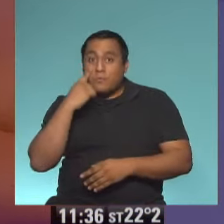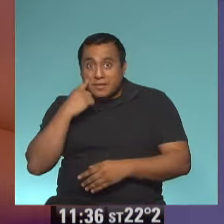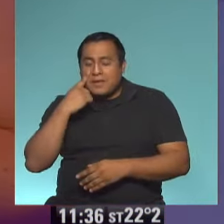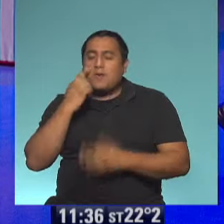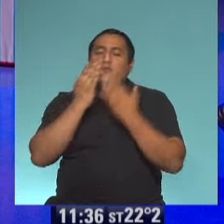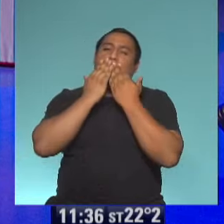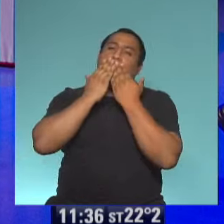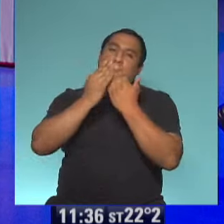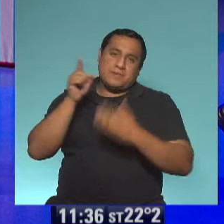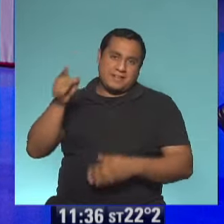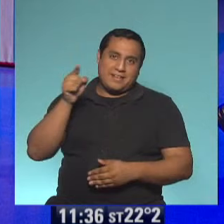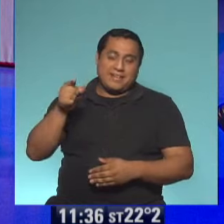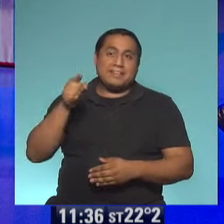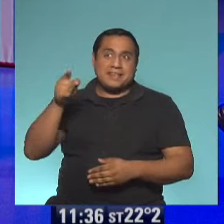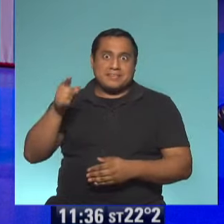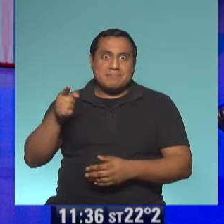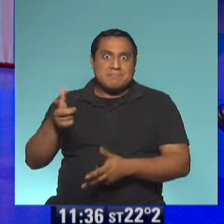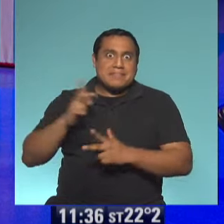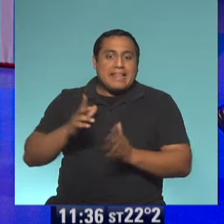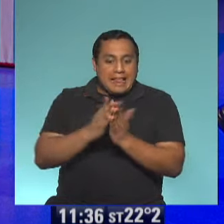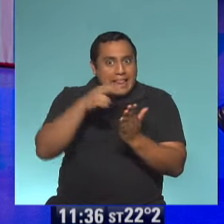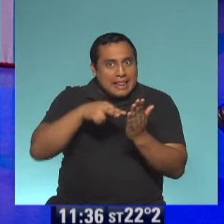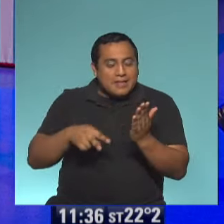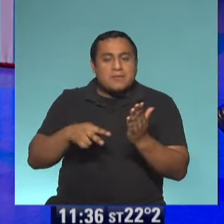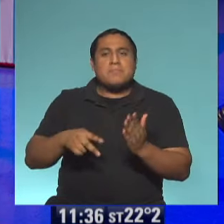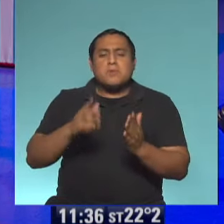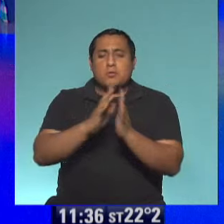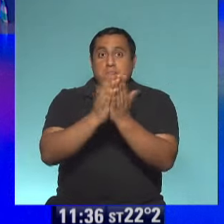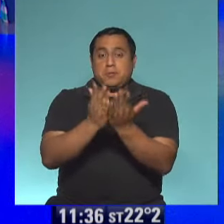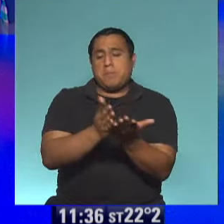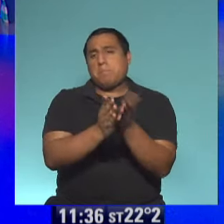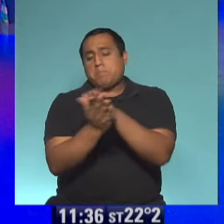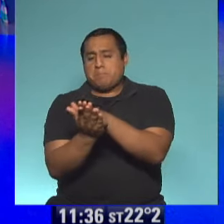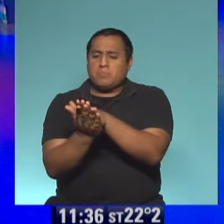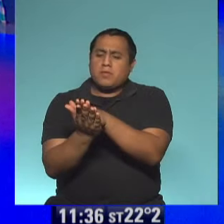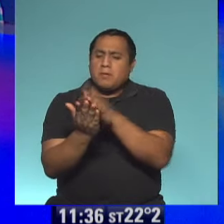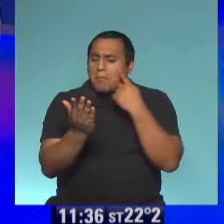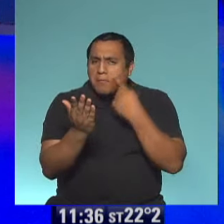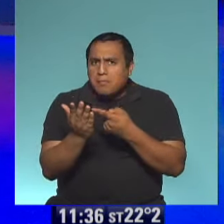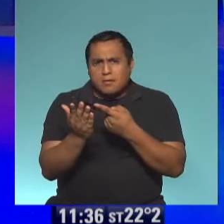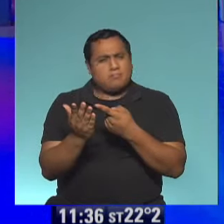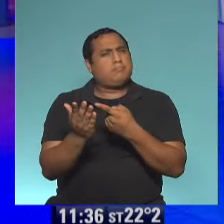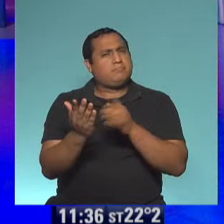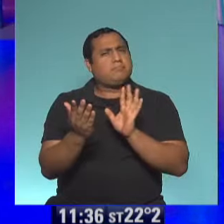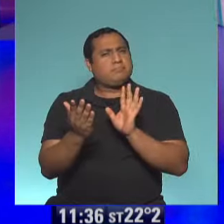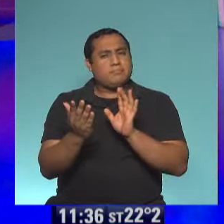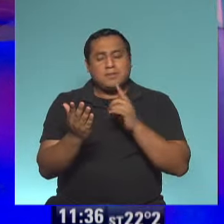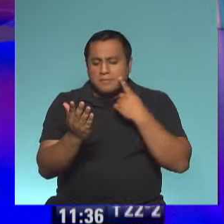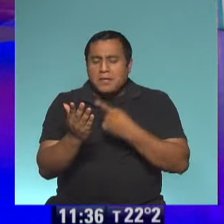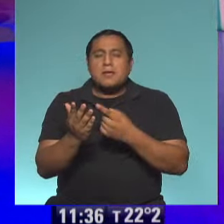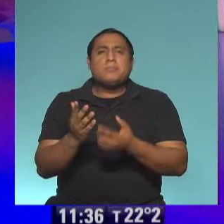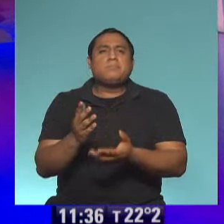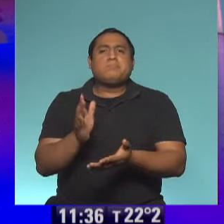Rubí, entonces, que nos recomendó este libro. Y ya hay algo de la portada que es bastante inusual, porque vemos como si